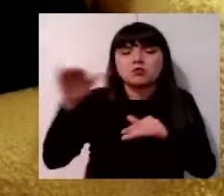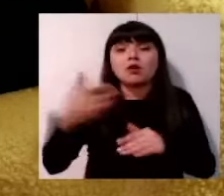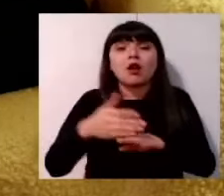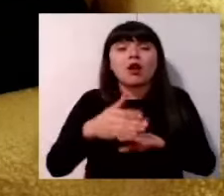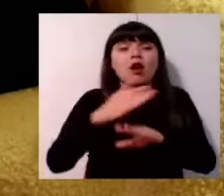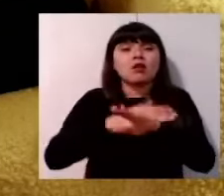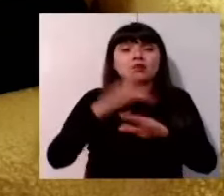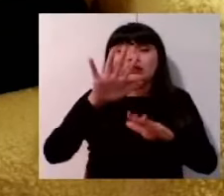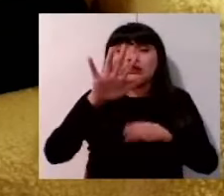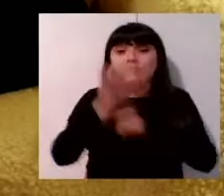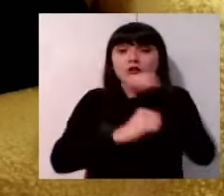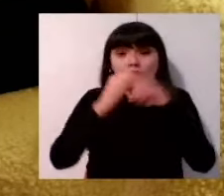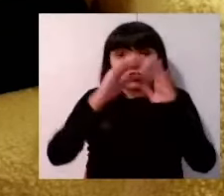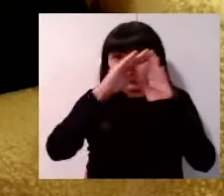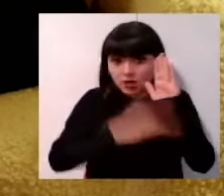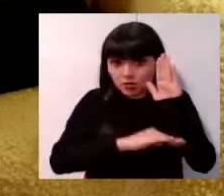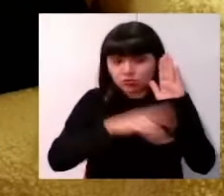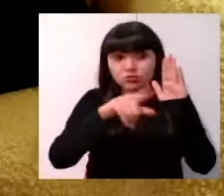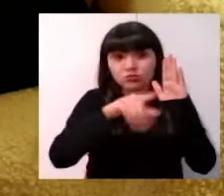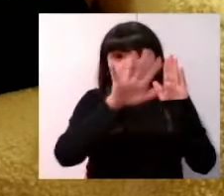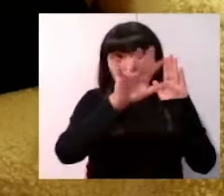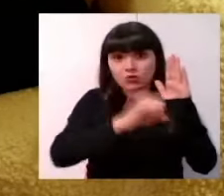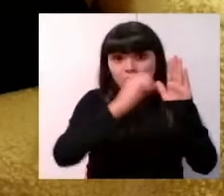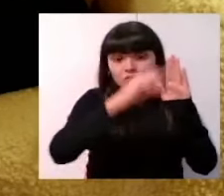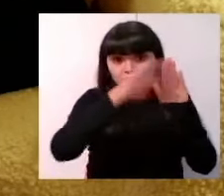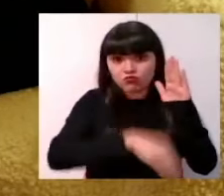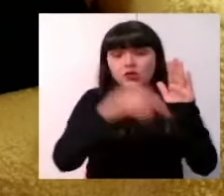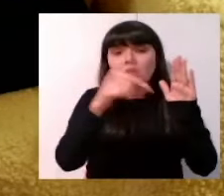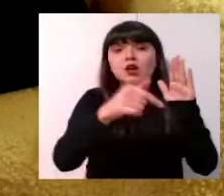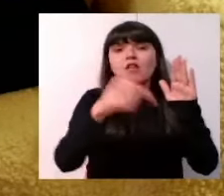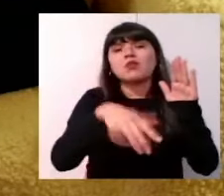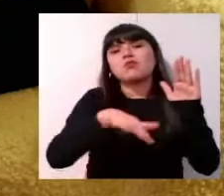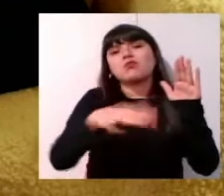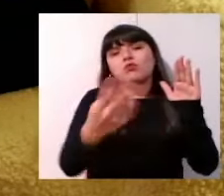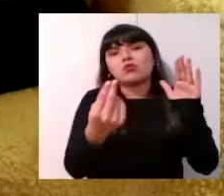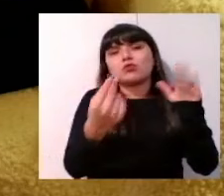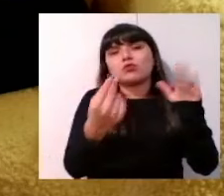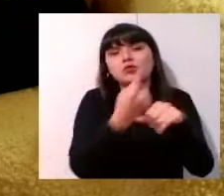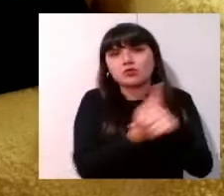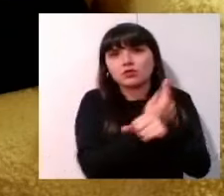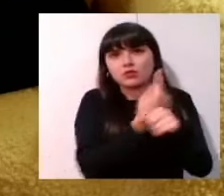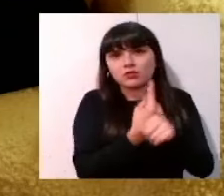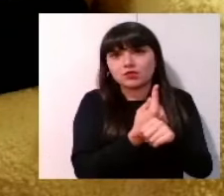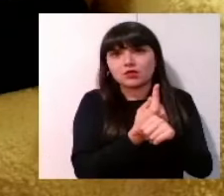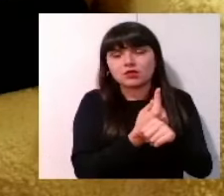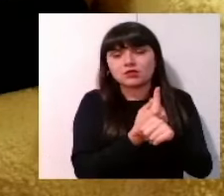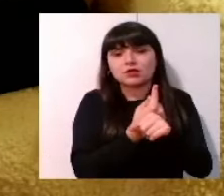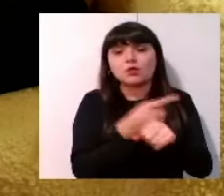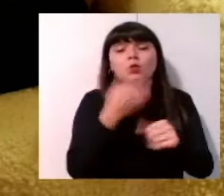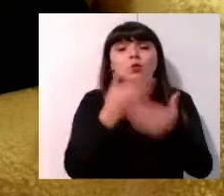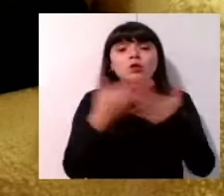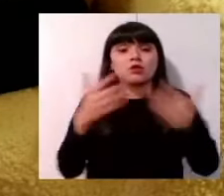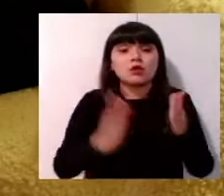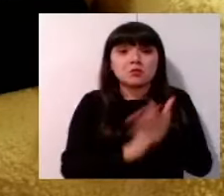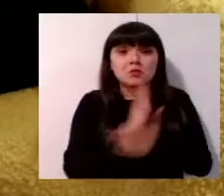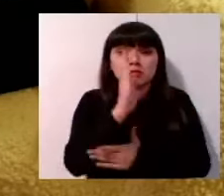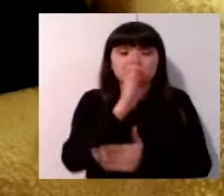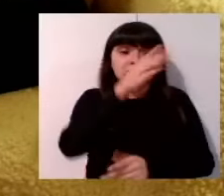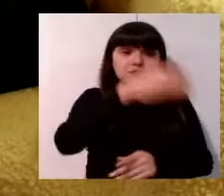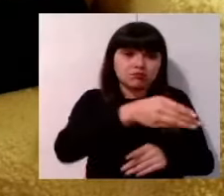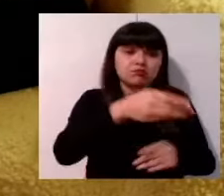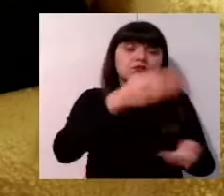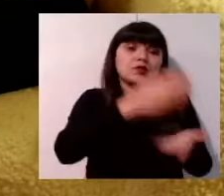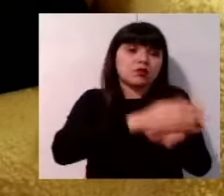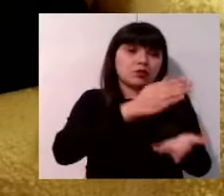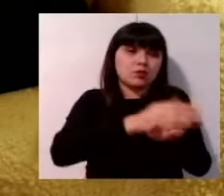general, unas 12 horas, algunos un poco menos. Después, ya cuando entran al colegio, entre 10,